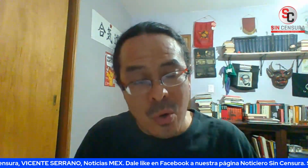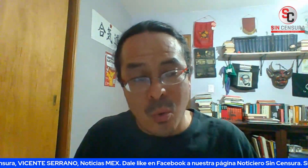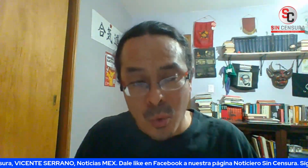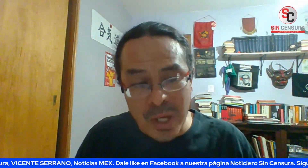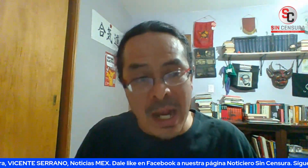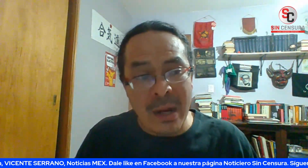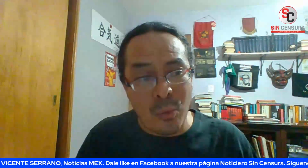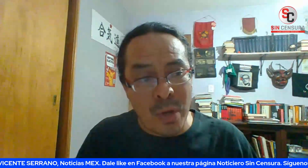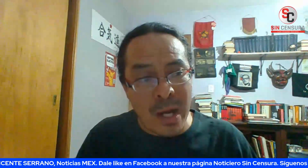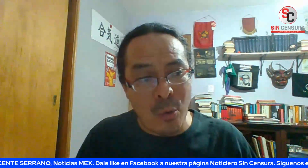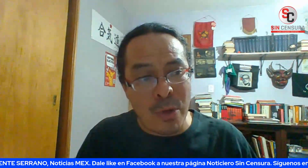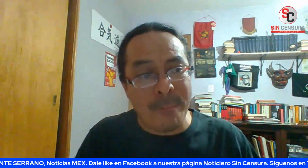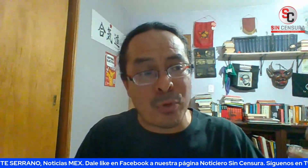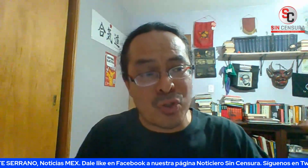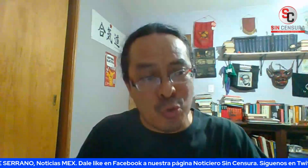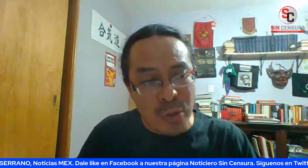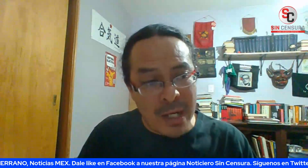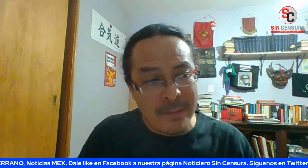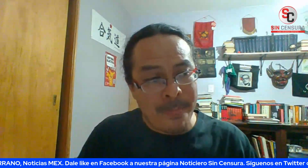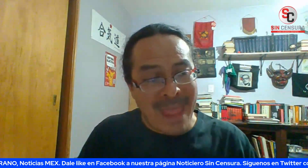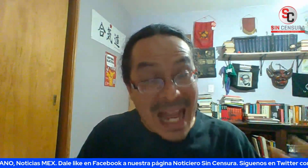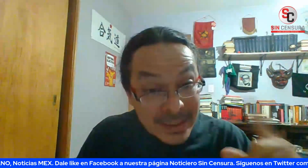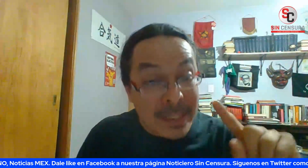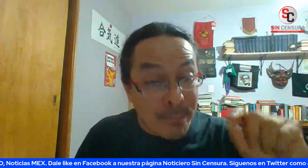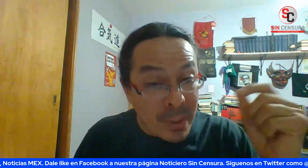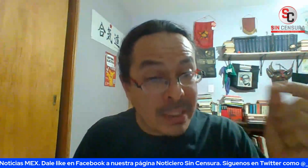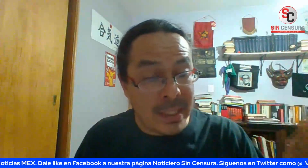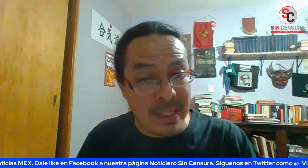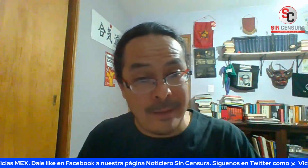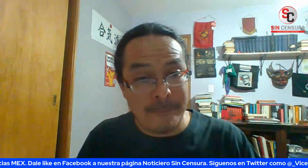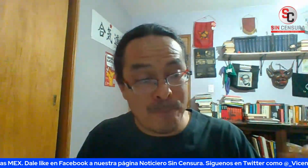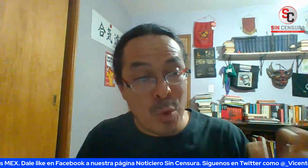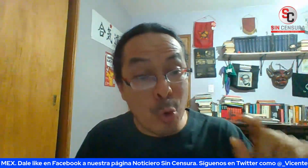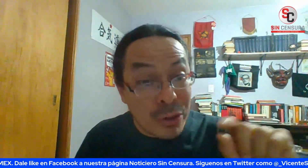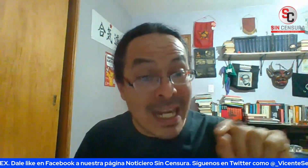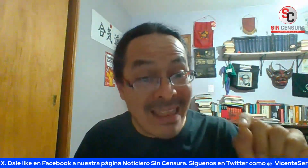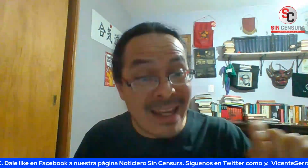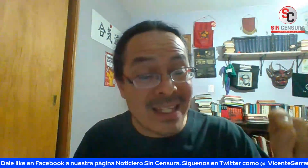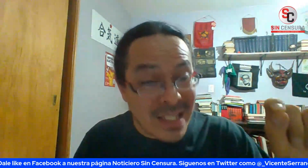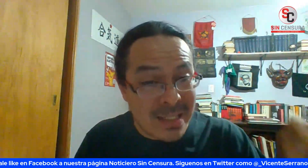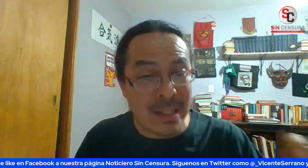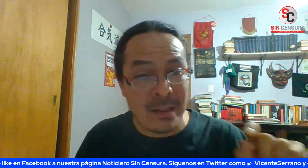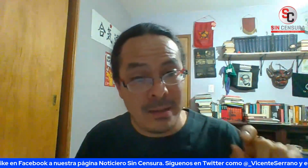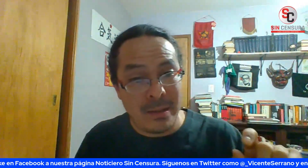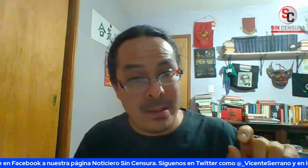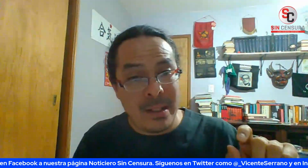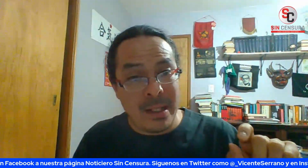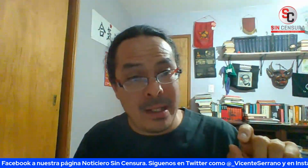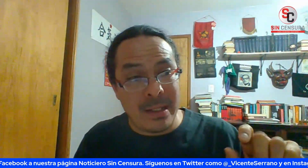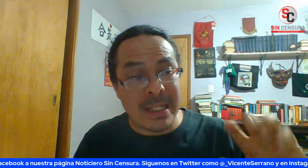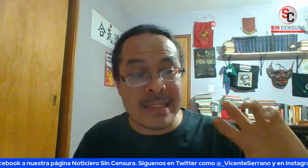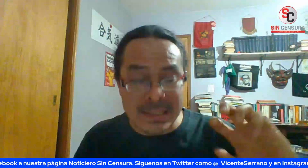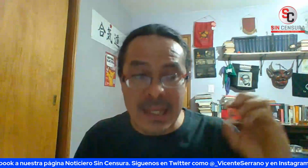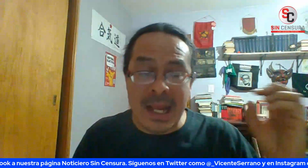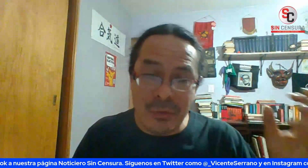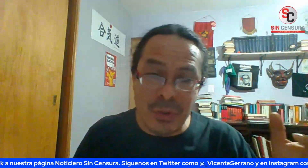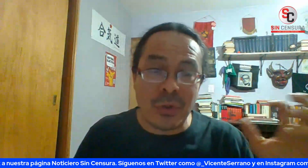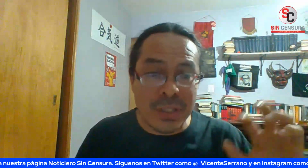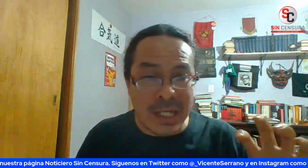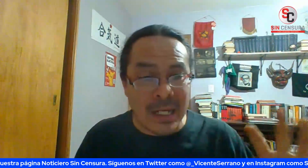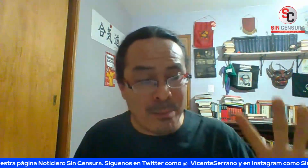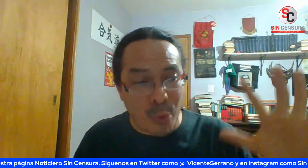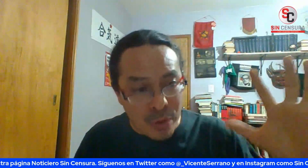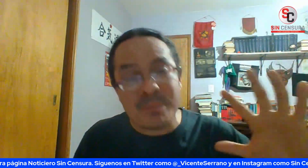generando una postura antipolítica, ultraderechista, que se está